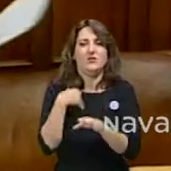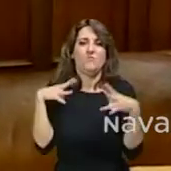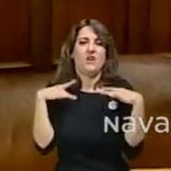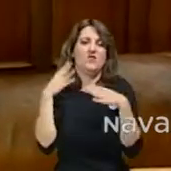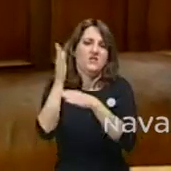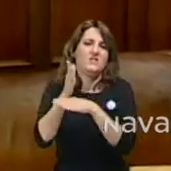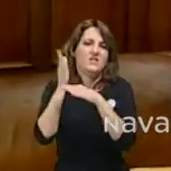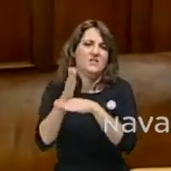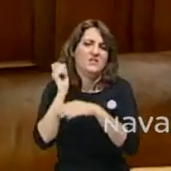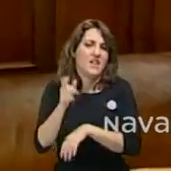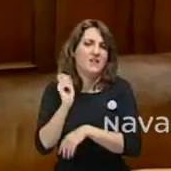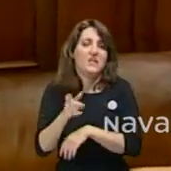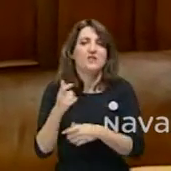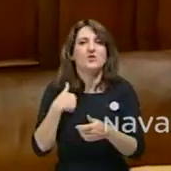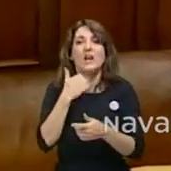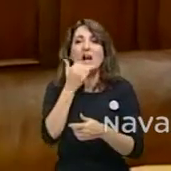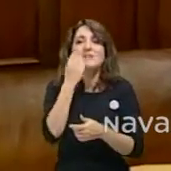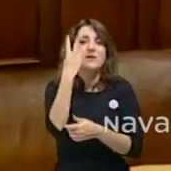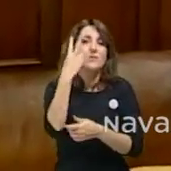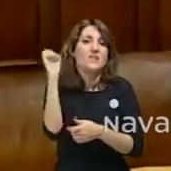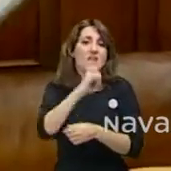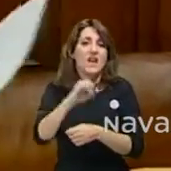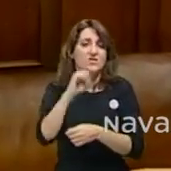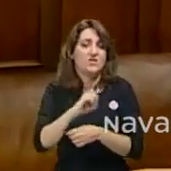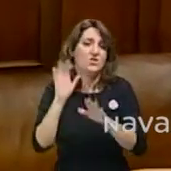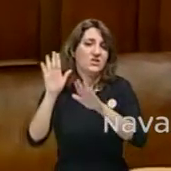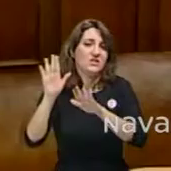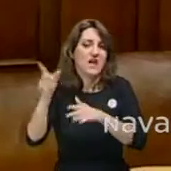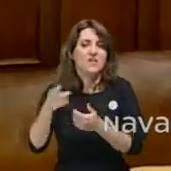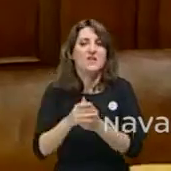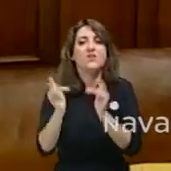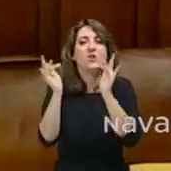son casi 20 años de estancia y de